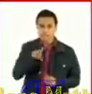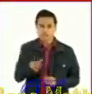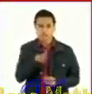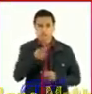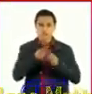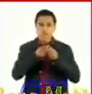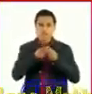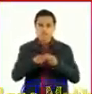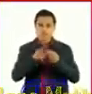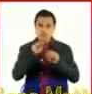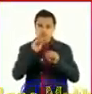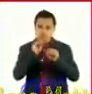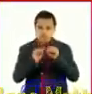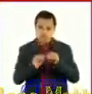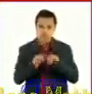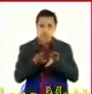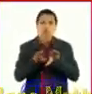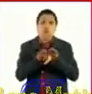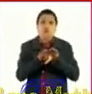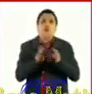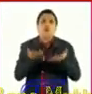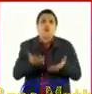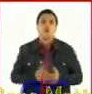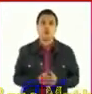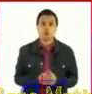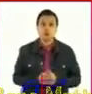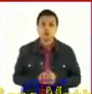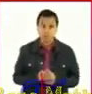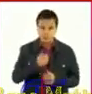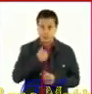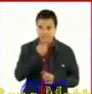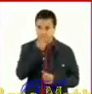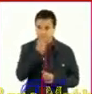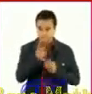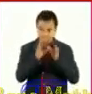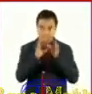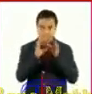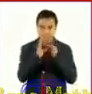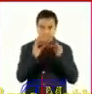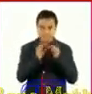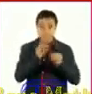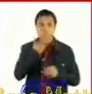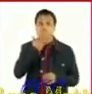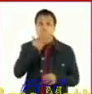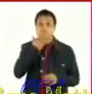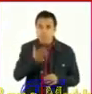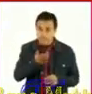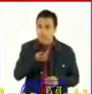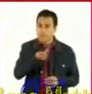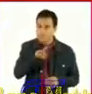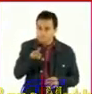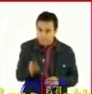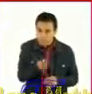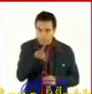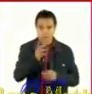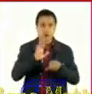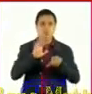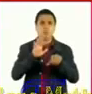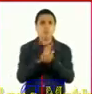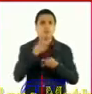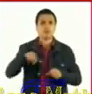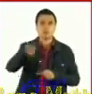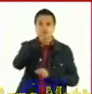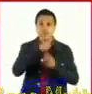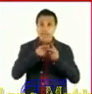iniciar la elaboración de nuestro captador pluvial. Te decía que era una excelente pregunta, porque nos ayuda a empezar